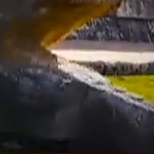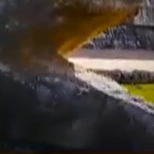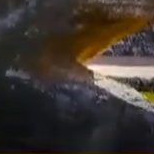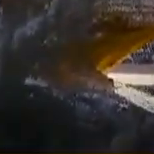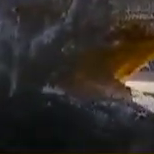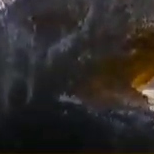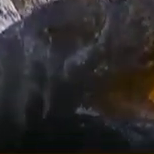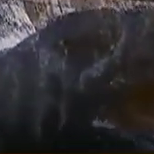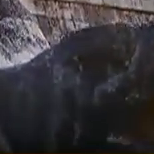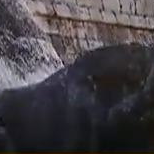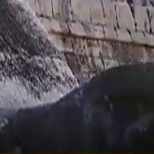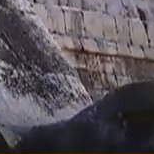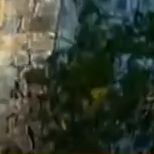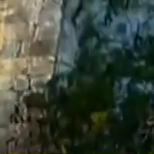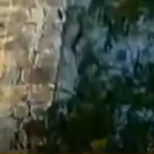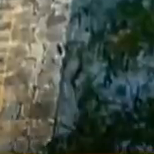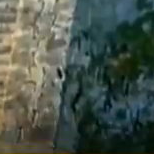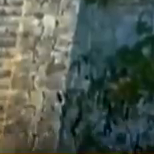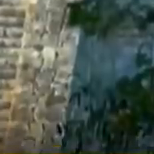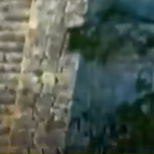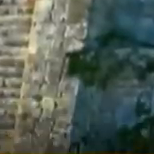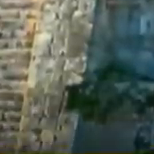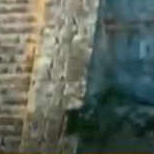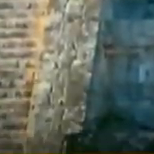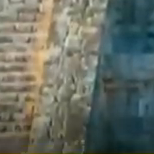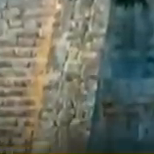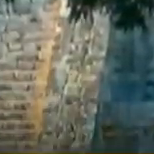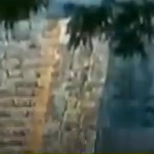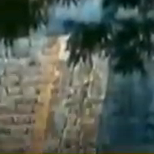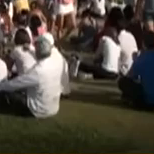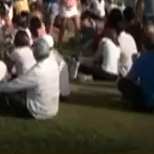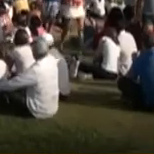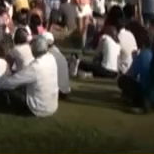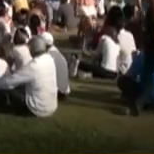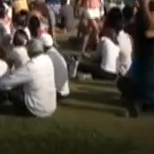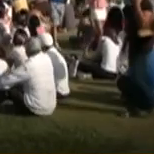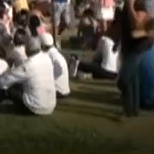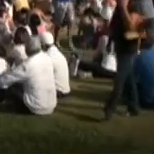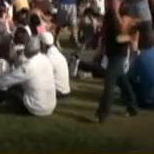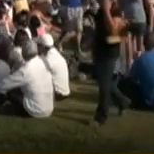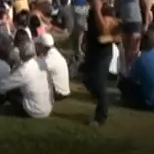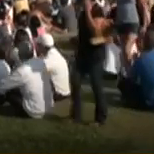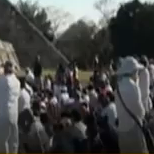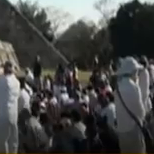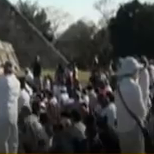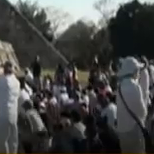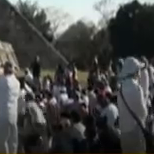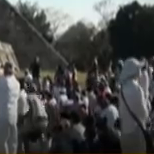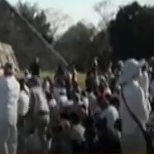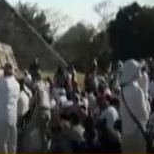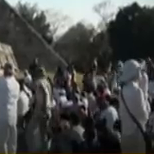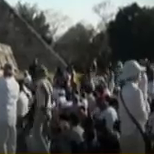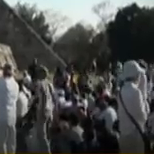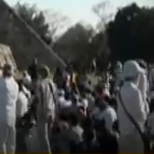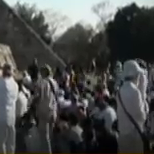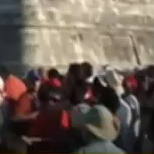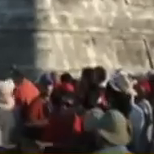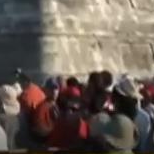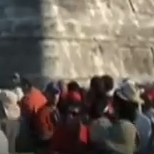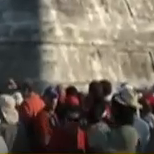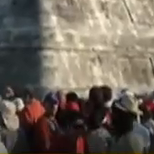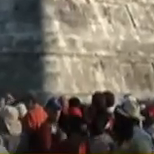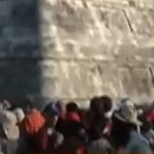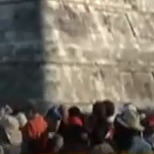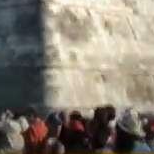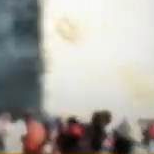en la zona arqueológica de Chichén Itzá, en el estado de Yucatán, durante los meses de marzo y septiembre, un espectáculo que